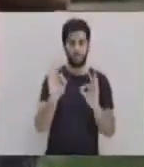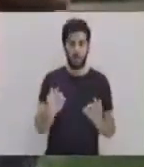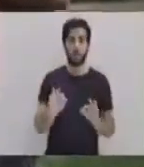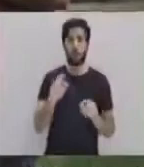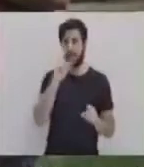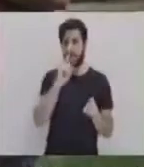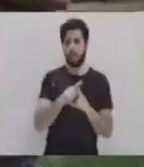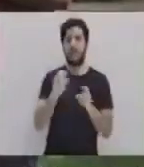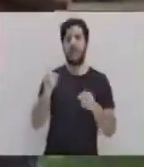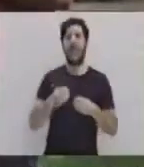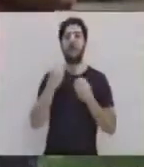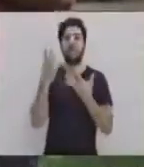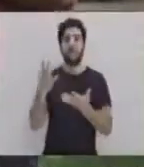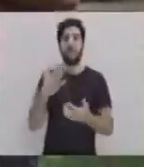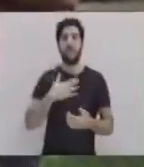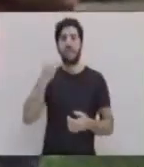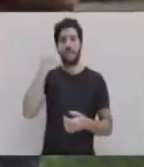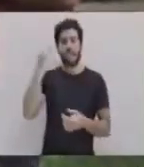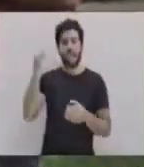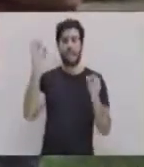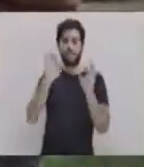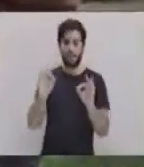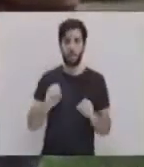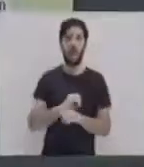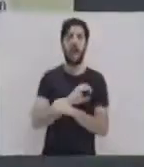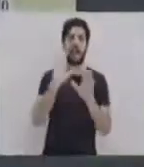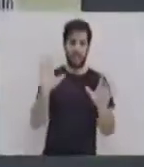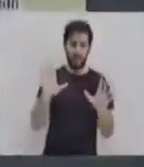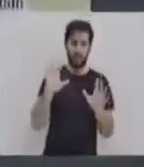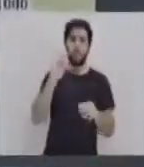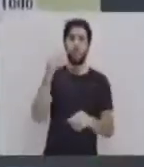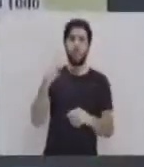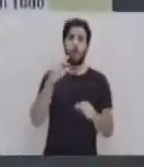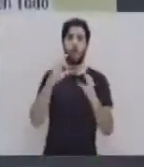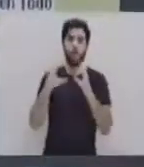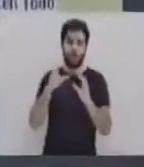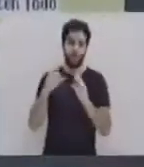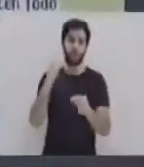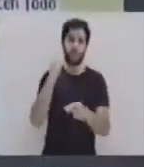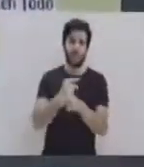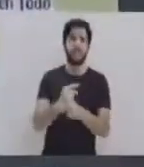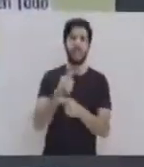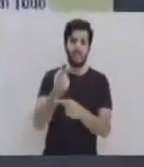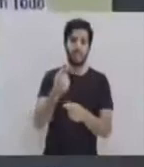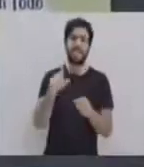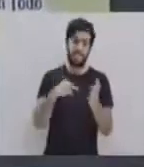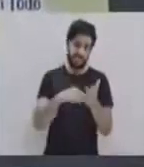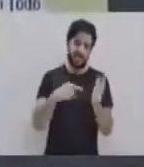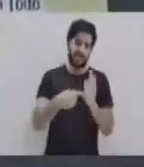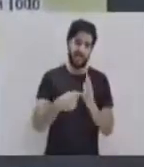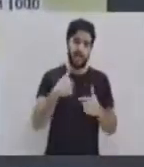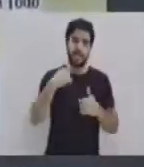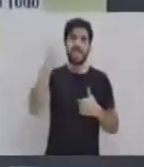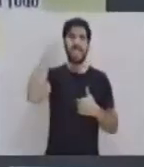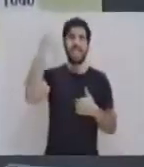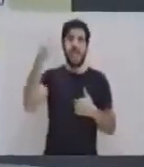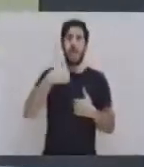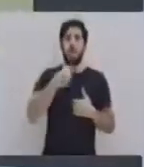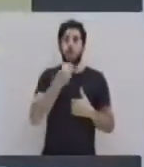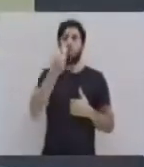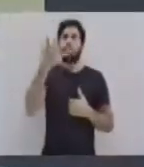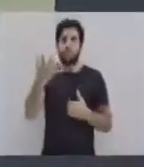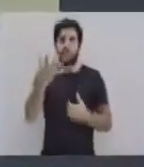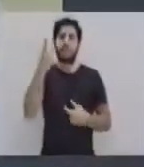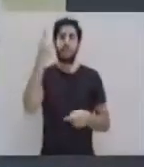clima de positividad, evitando el conflicto y así evitar toda clase de ofensa y conflictos, siempre y cuando